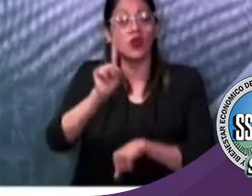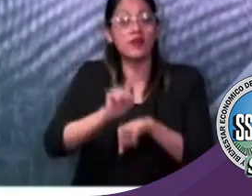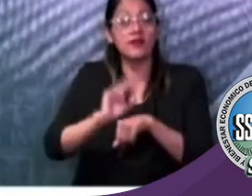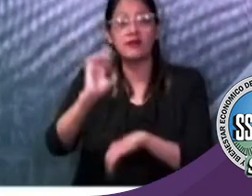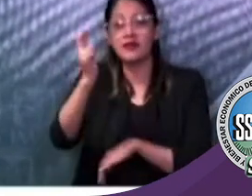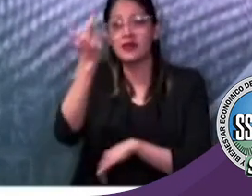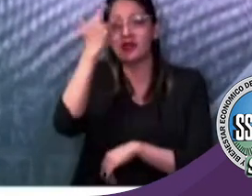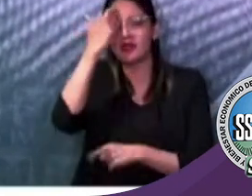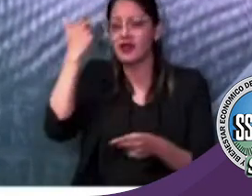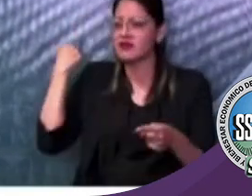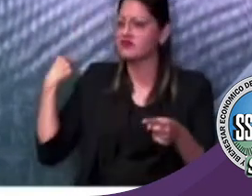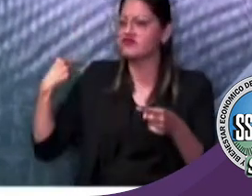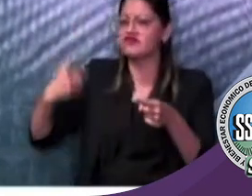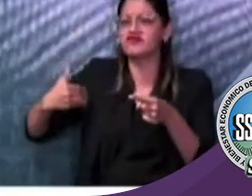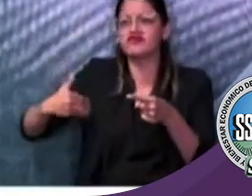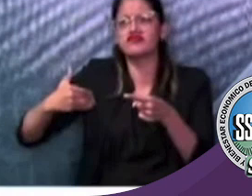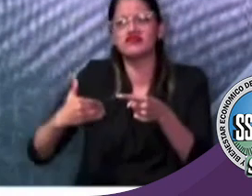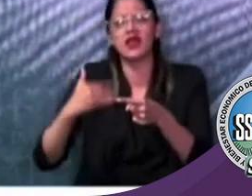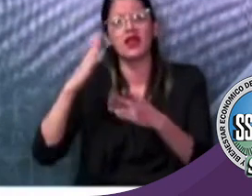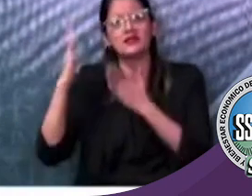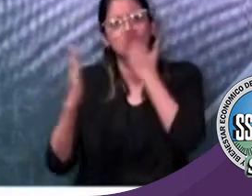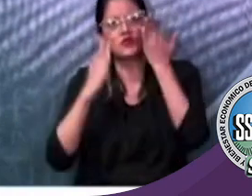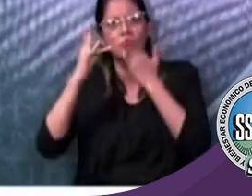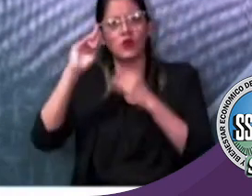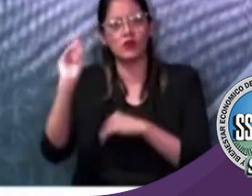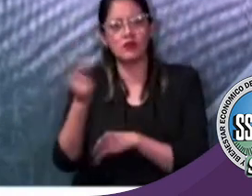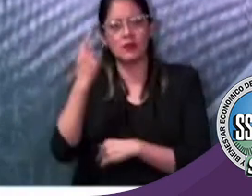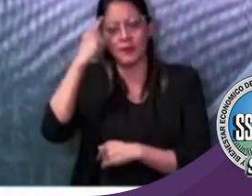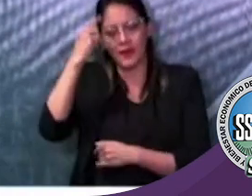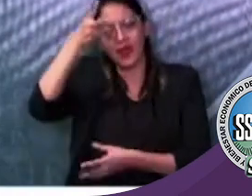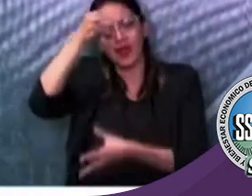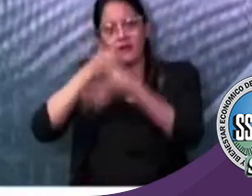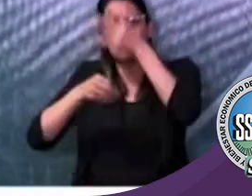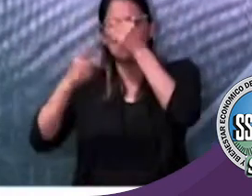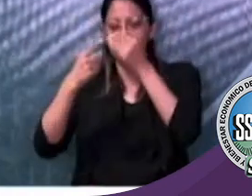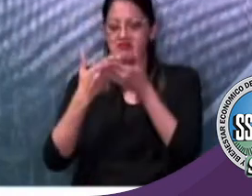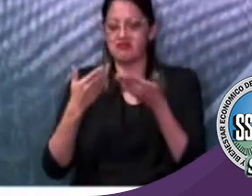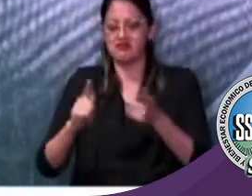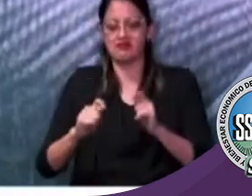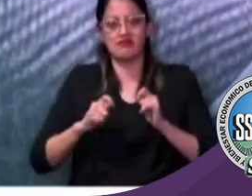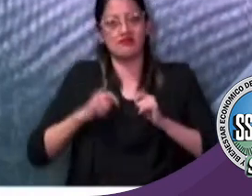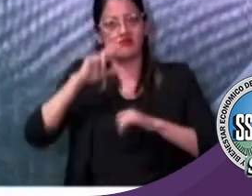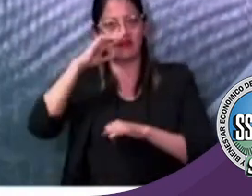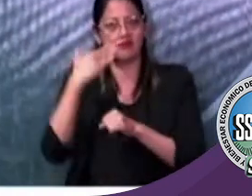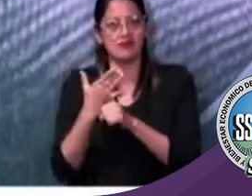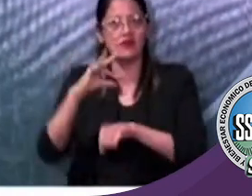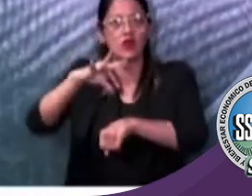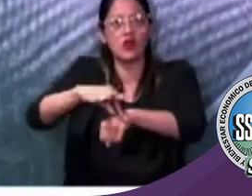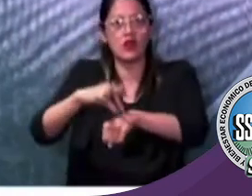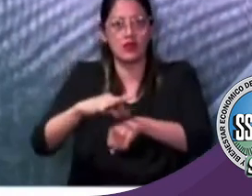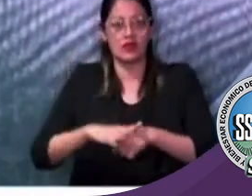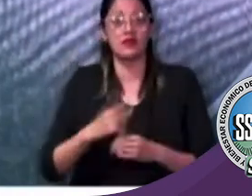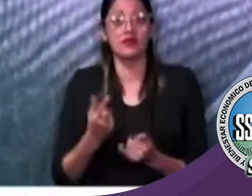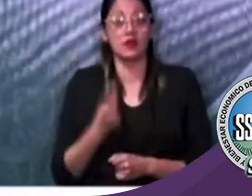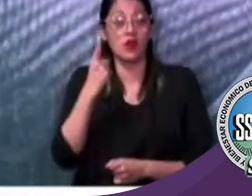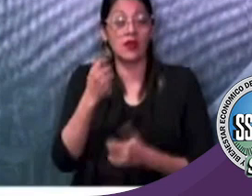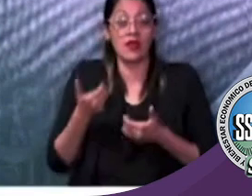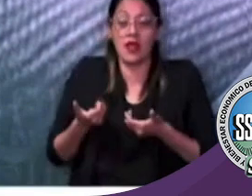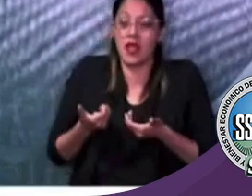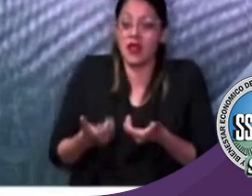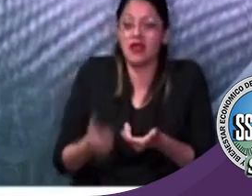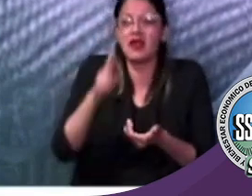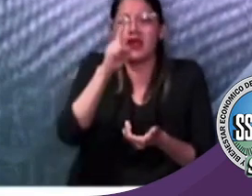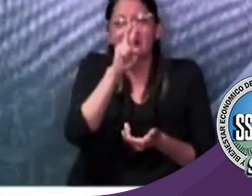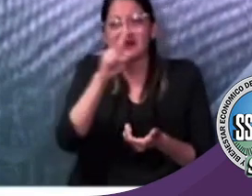recuerdos de nuestro recorrido estudiantil para formarnos como médicos. Un camino lleno de ilusiones,